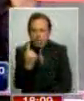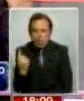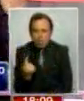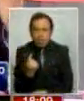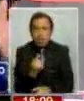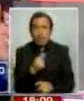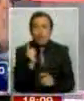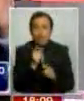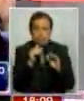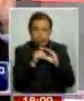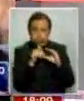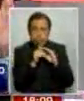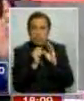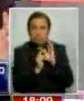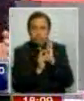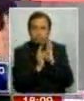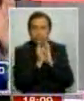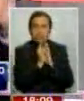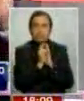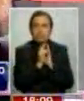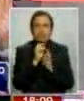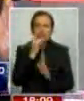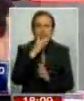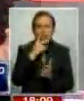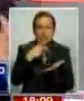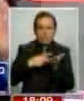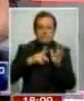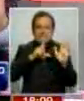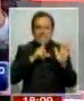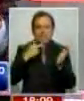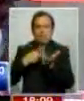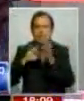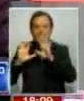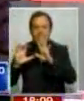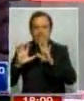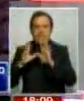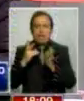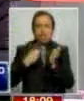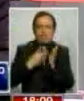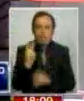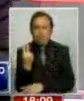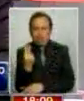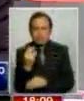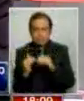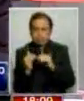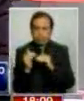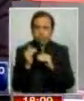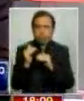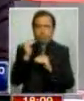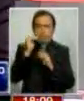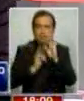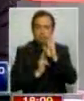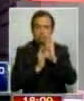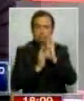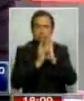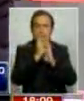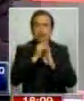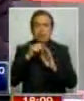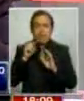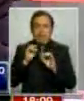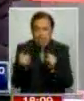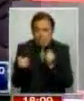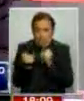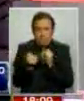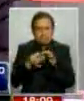Y no solamente crecen hasta el año 2007, crecen hasta el año 2010, crecen hasta el año 2012. Nosotros hemos colocado fuentes rigurosas y